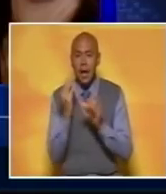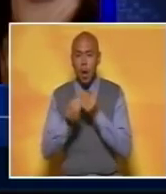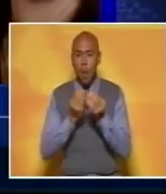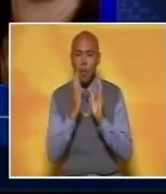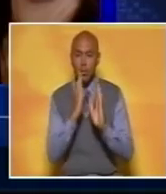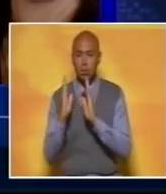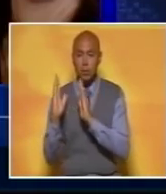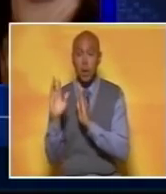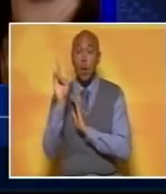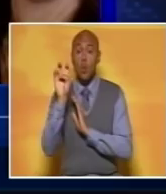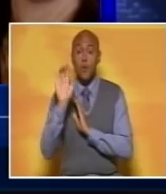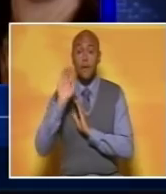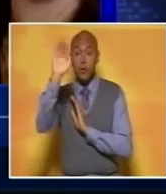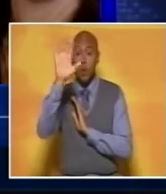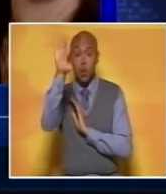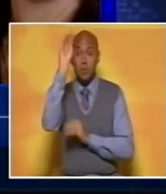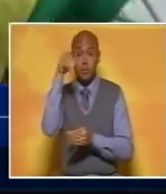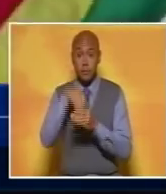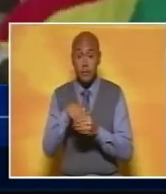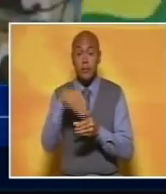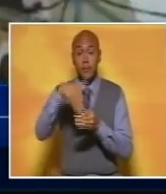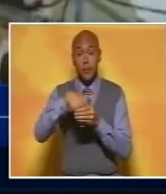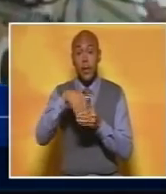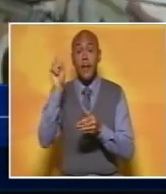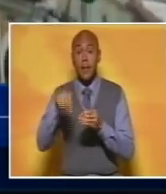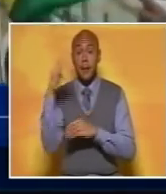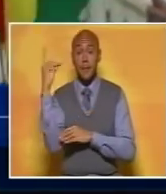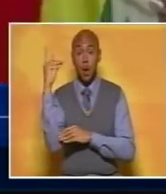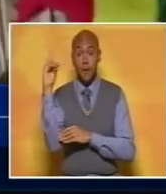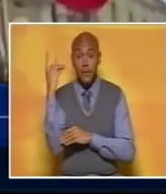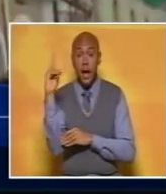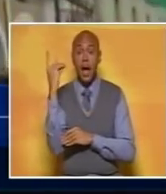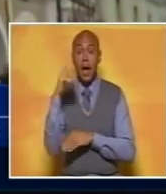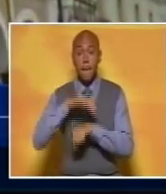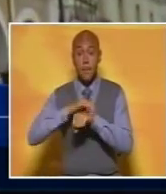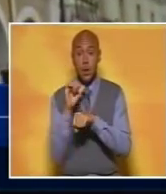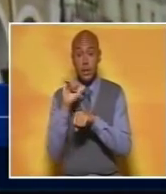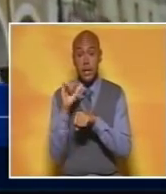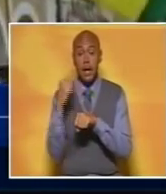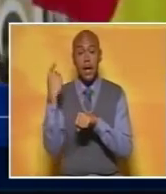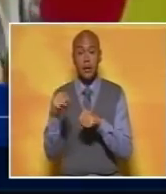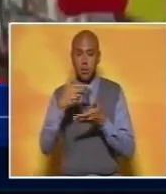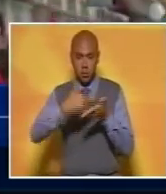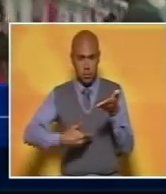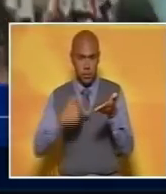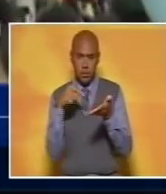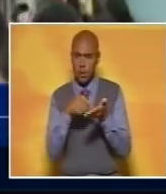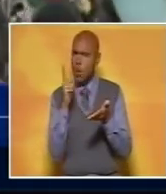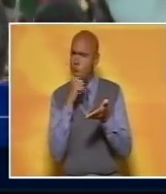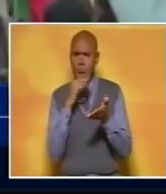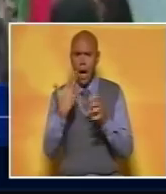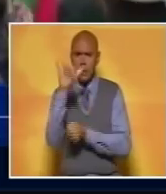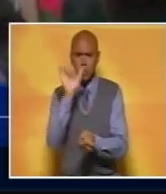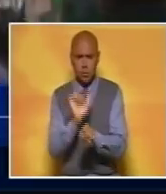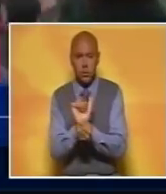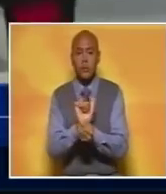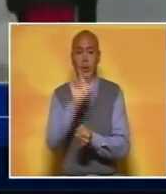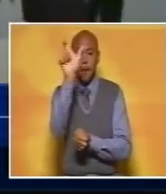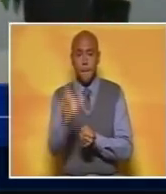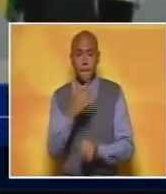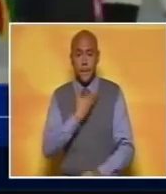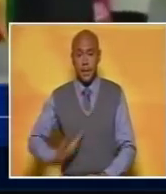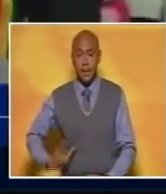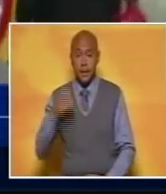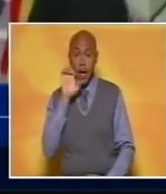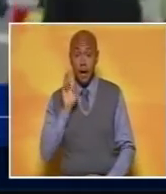convocar nuevos comicios. Por otro lado, la policía boliviana negó que exista una orden de detención contra Morales y sus ministros, como